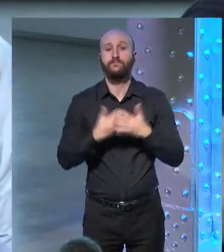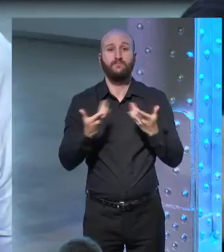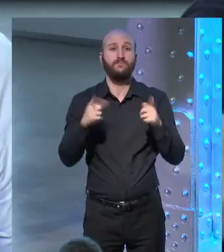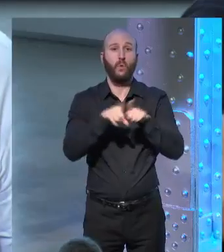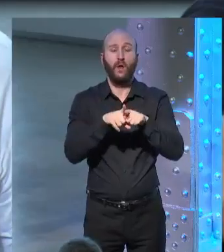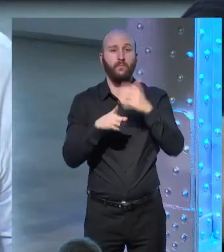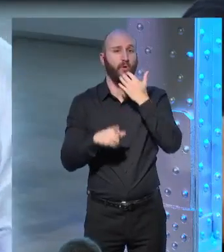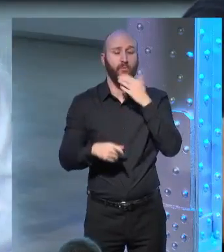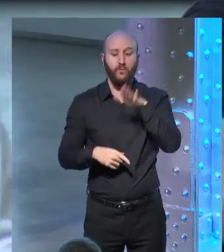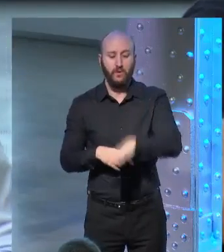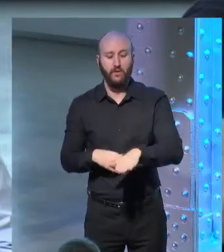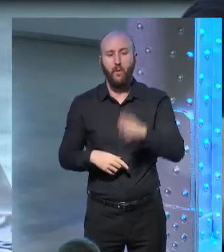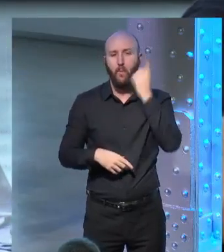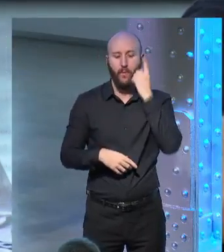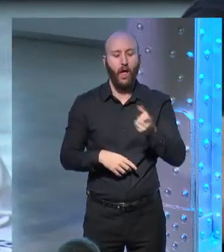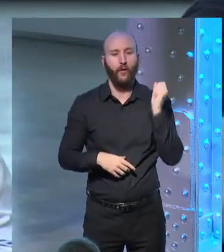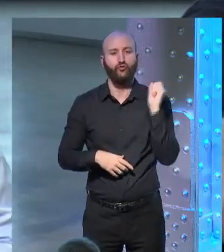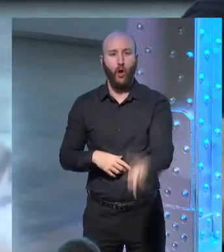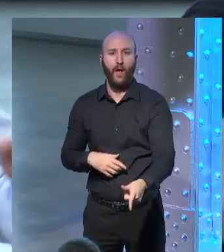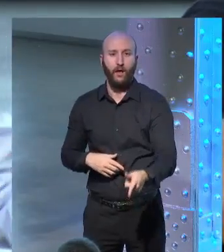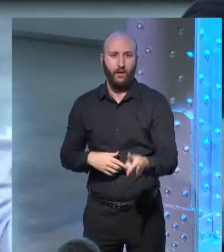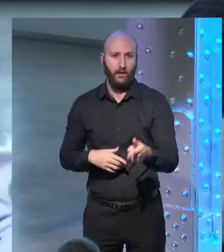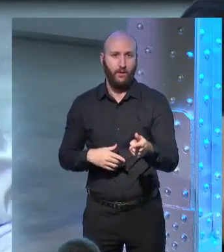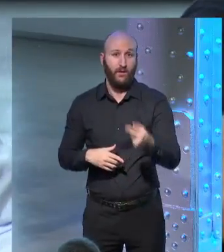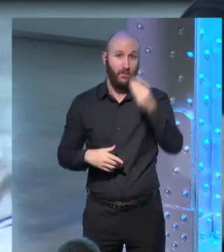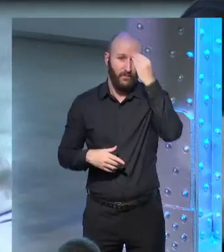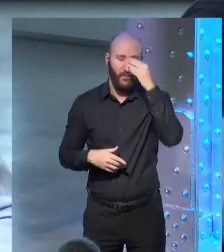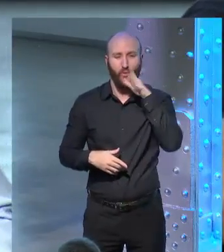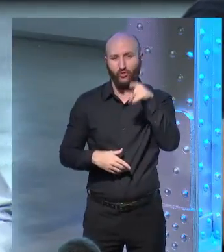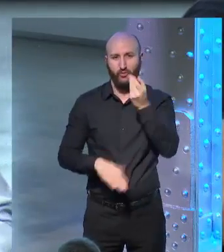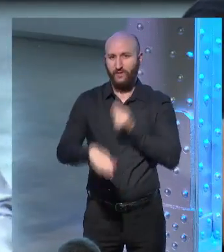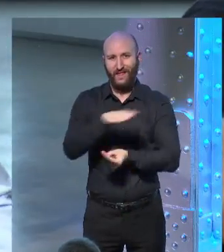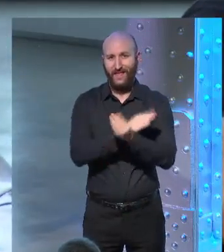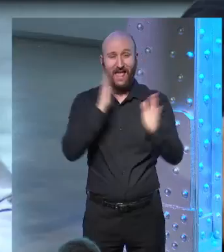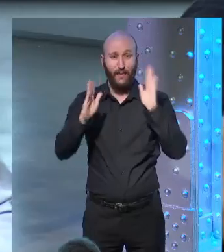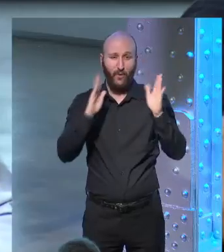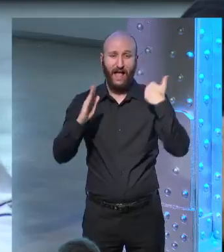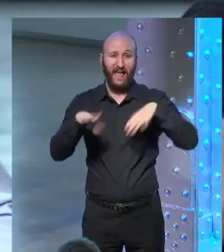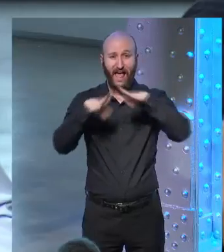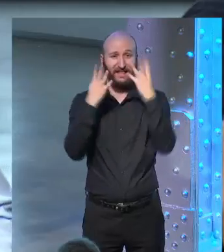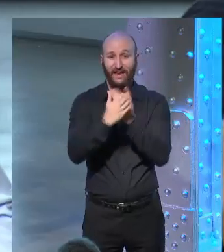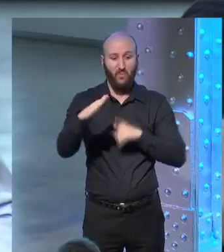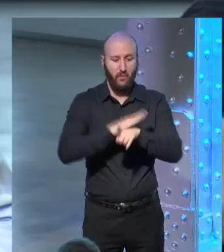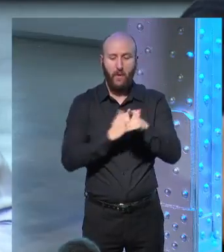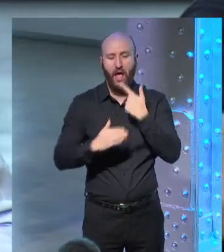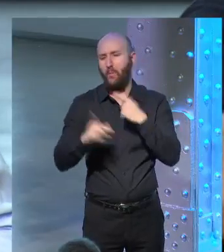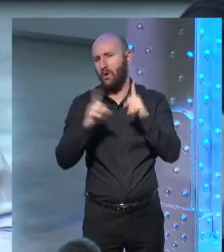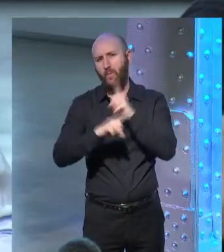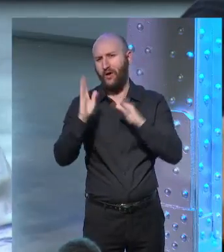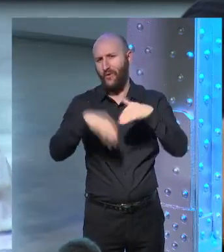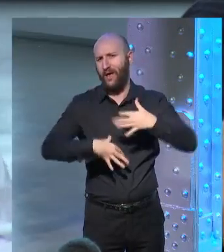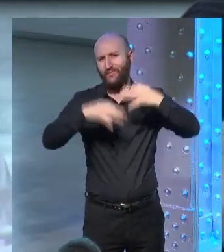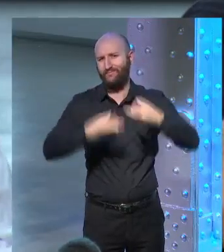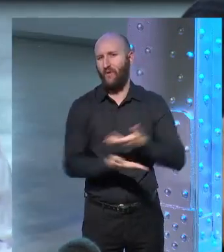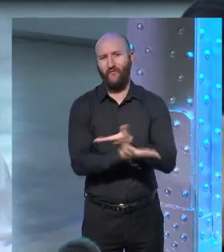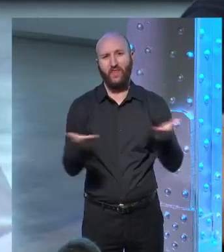niño, darle un teléfono de estos y pensar que porque es un nativo digital pues le va a ir bien y no va a tener problemas, ¿no? Sino que al